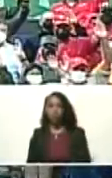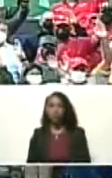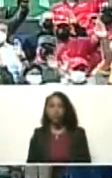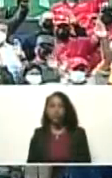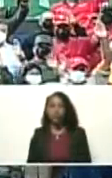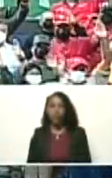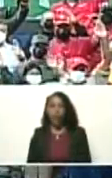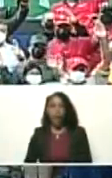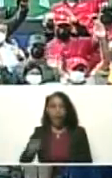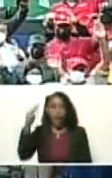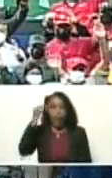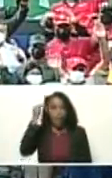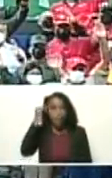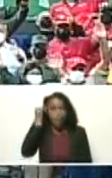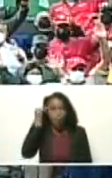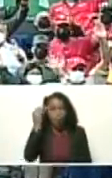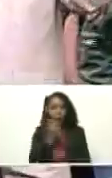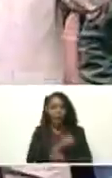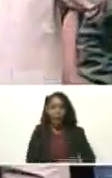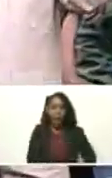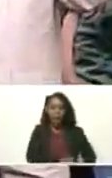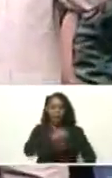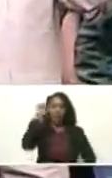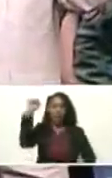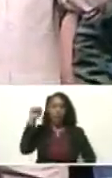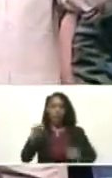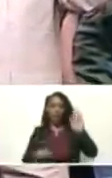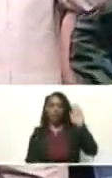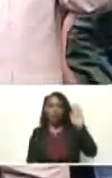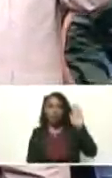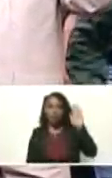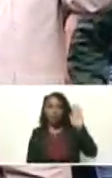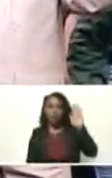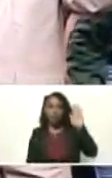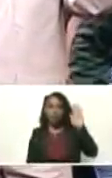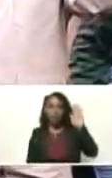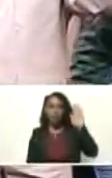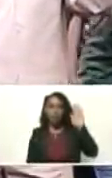por la memoria de los libertadores,